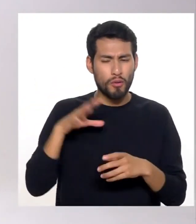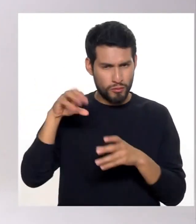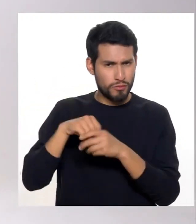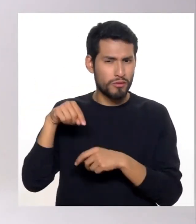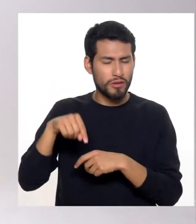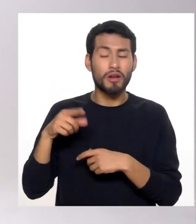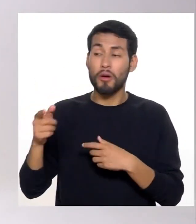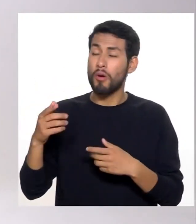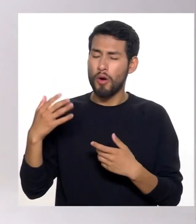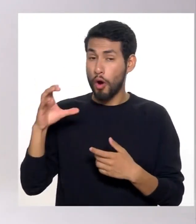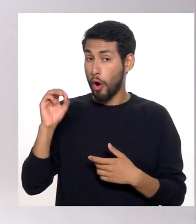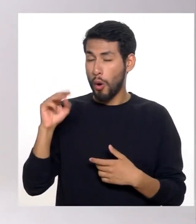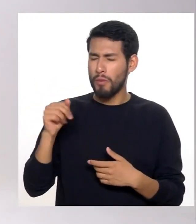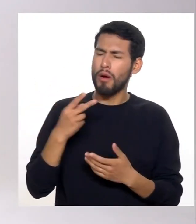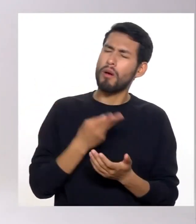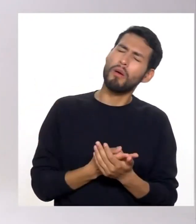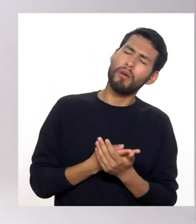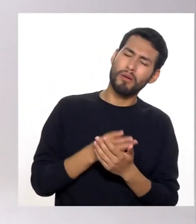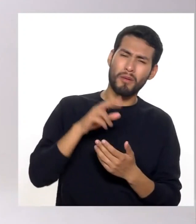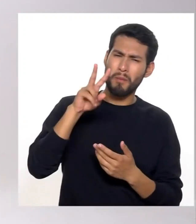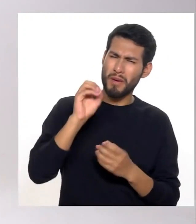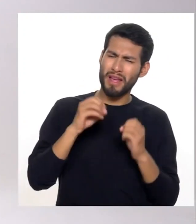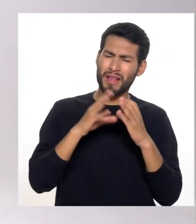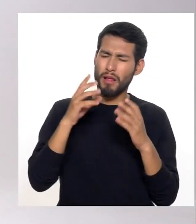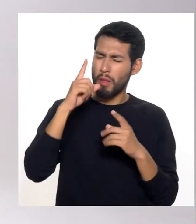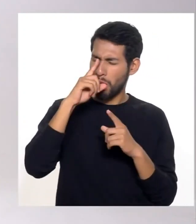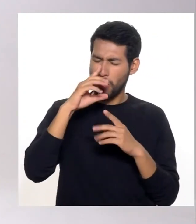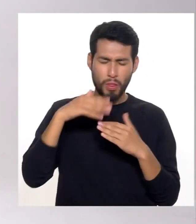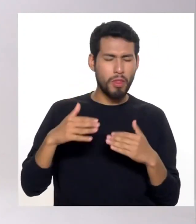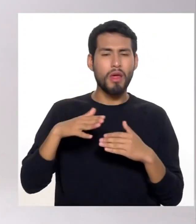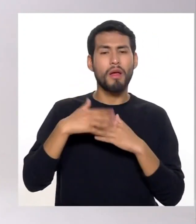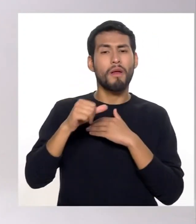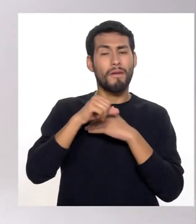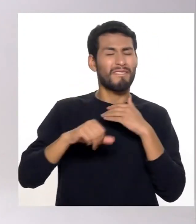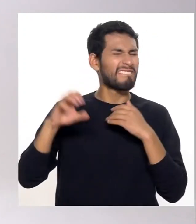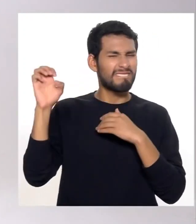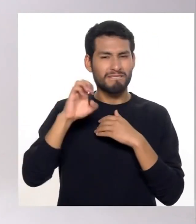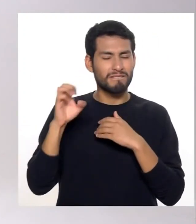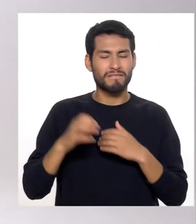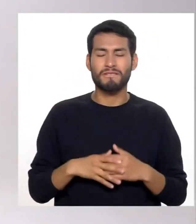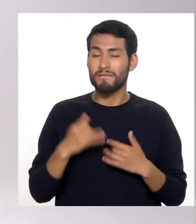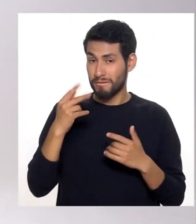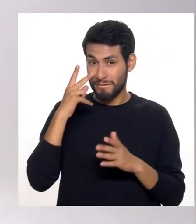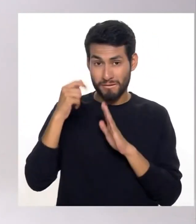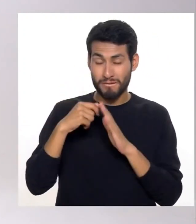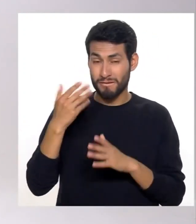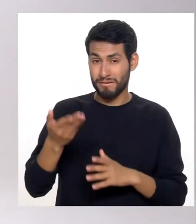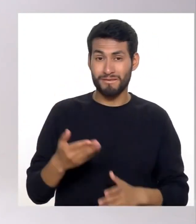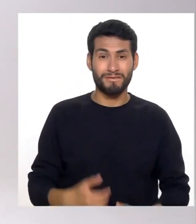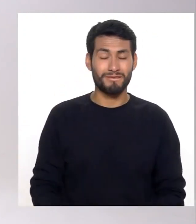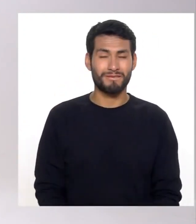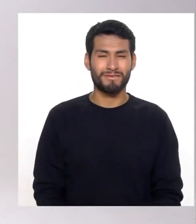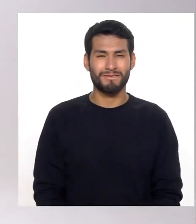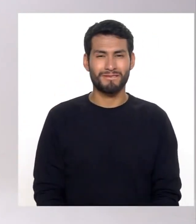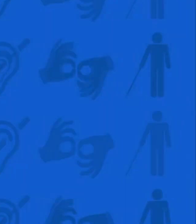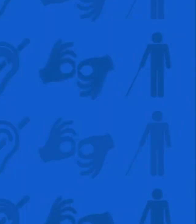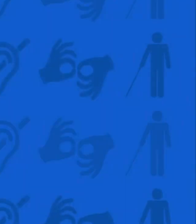profesión. Superó un estado de coma de 20 días después de una operación de emergencia. Vamos con el